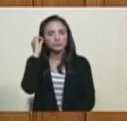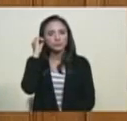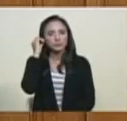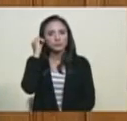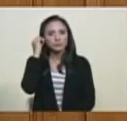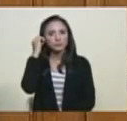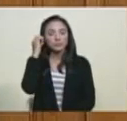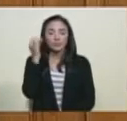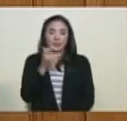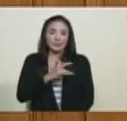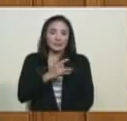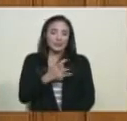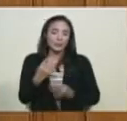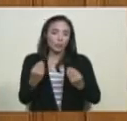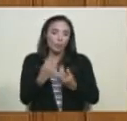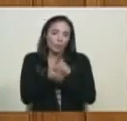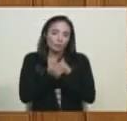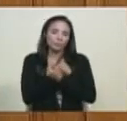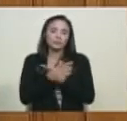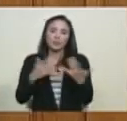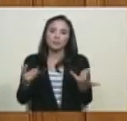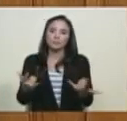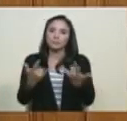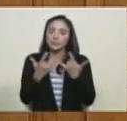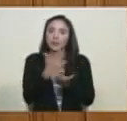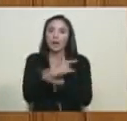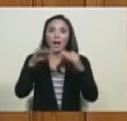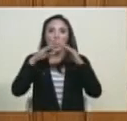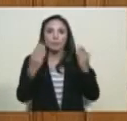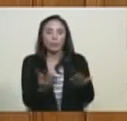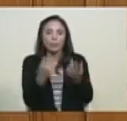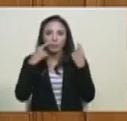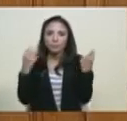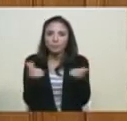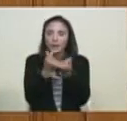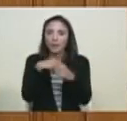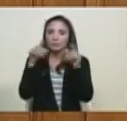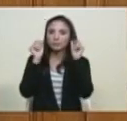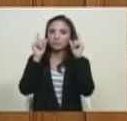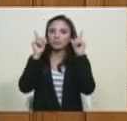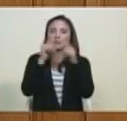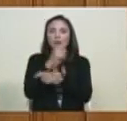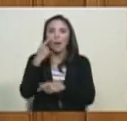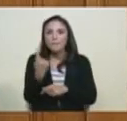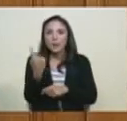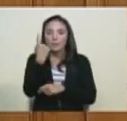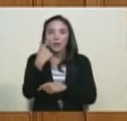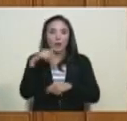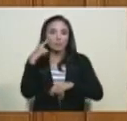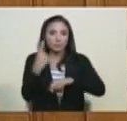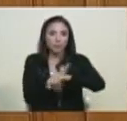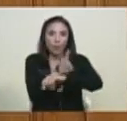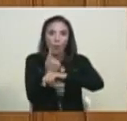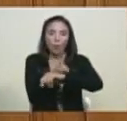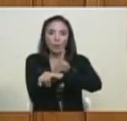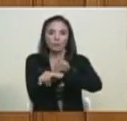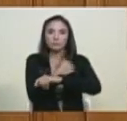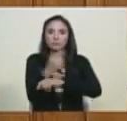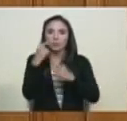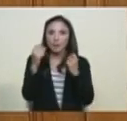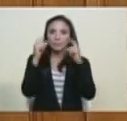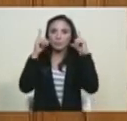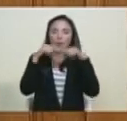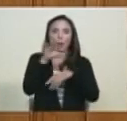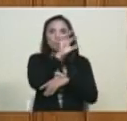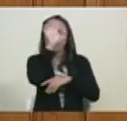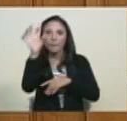acompañados y queridos por ustedes. El mundo entero reaccionó desde la primera hora, desde el primer segundo.